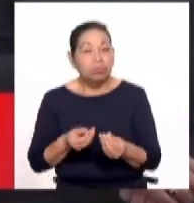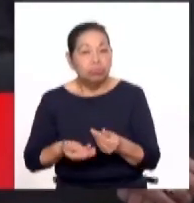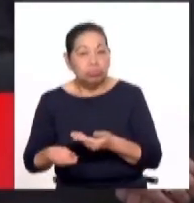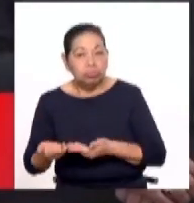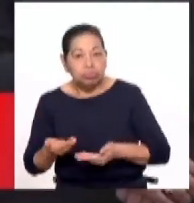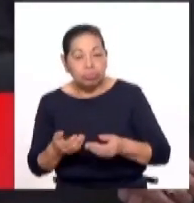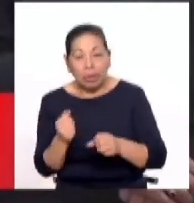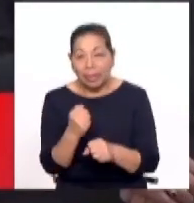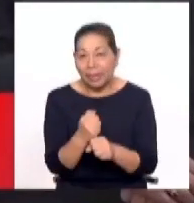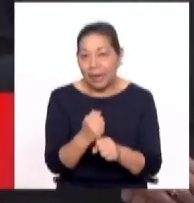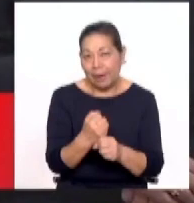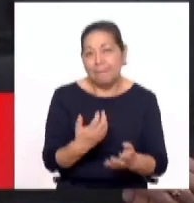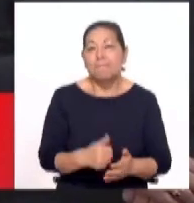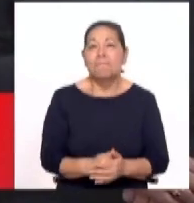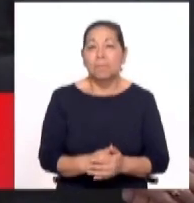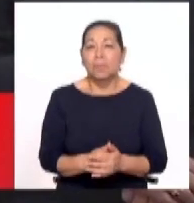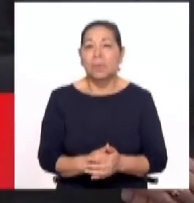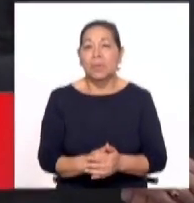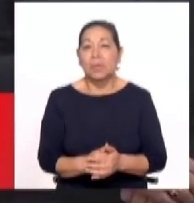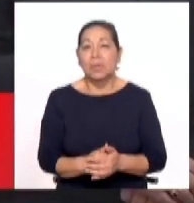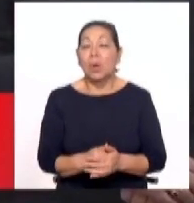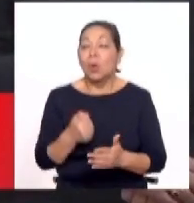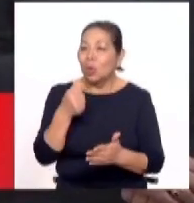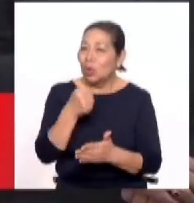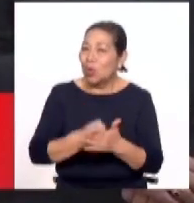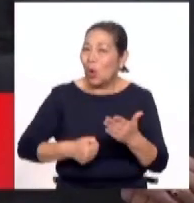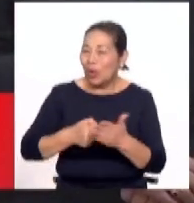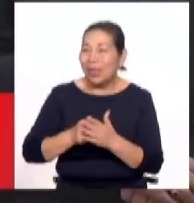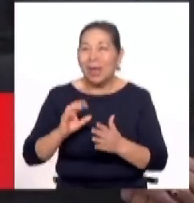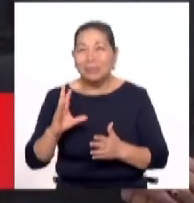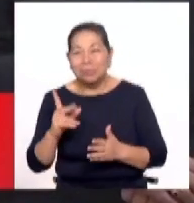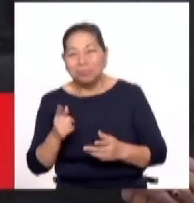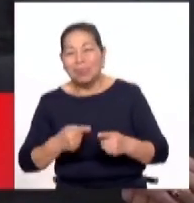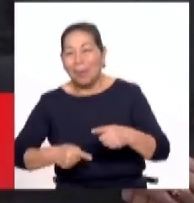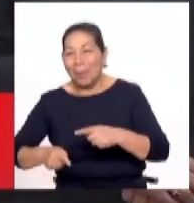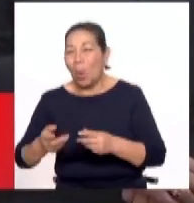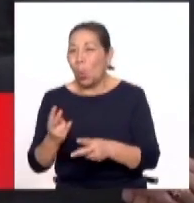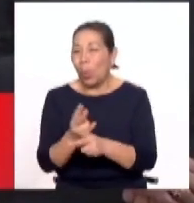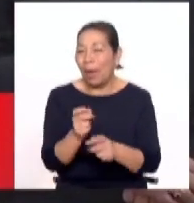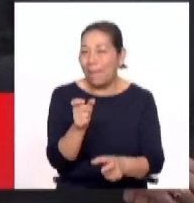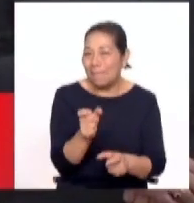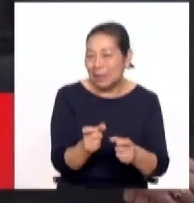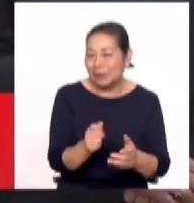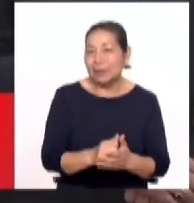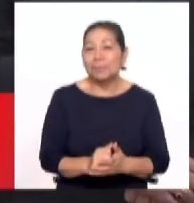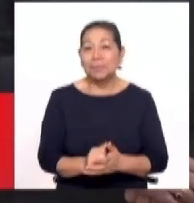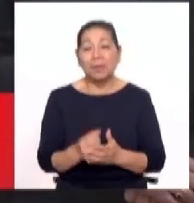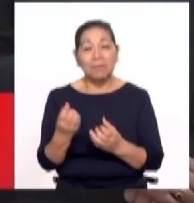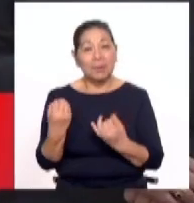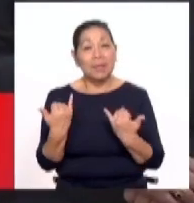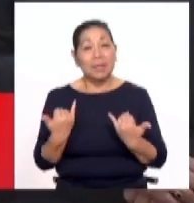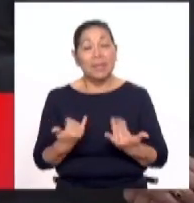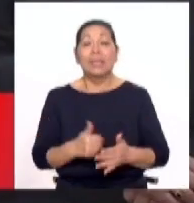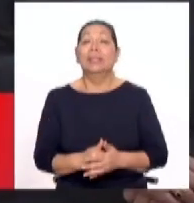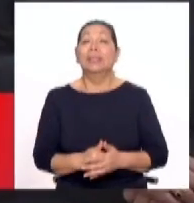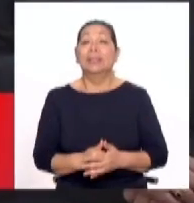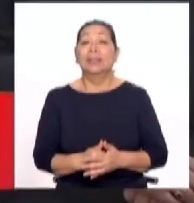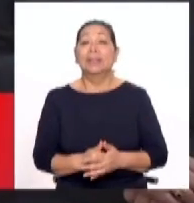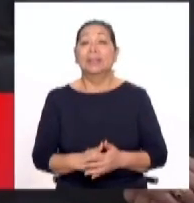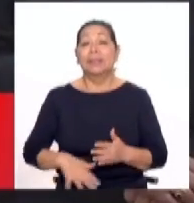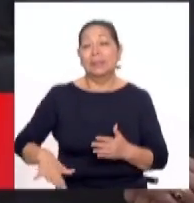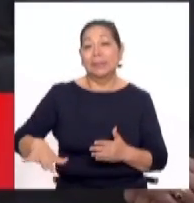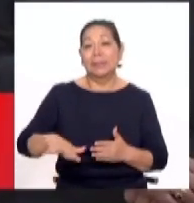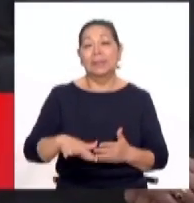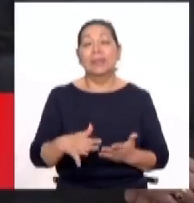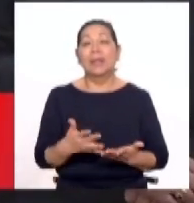del Interior en la lucha contra la delincuencia e inseguridad ciudadana. Es la información que tenemos entonces desde